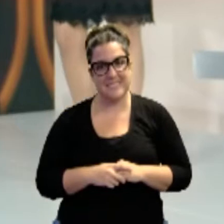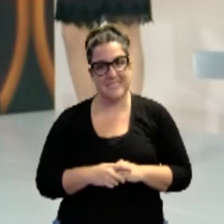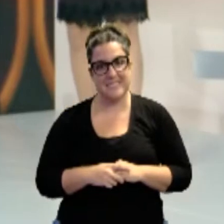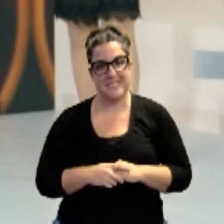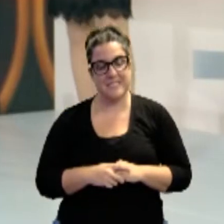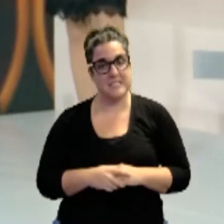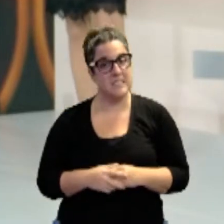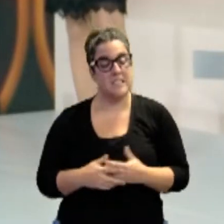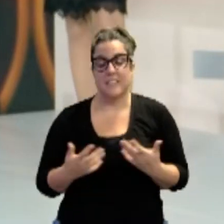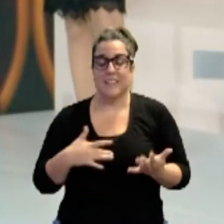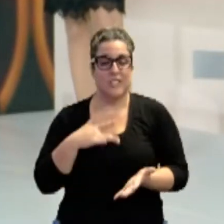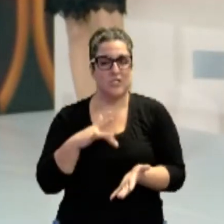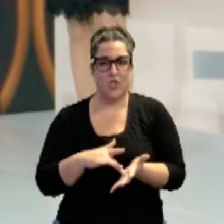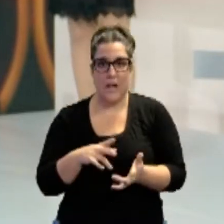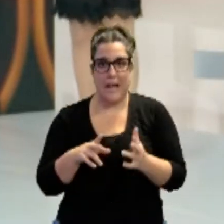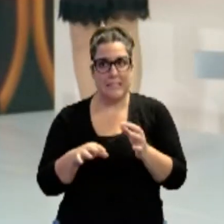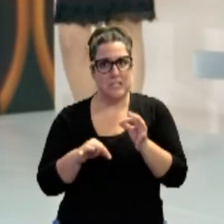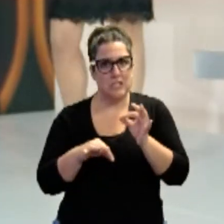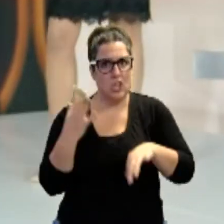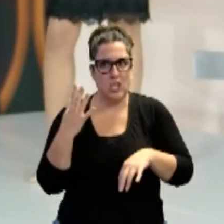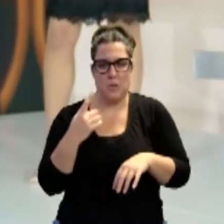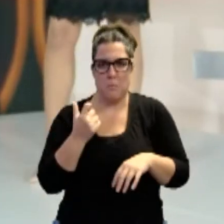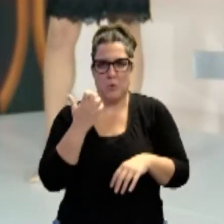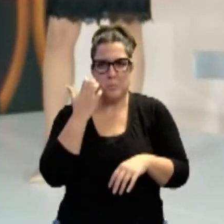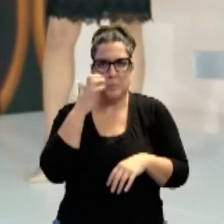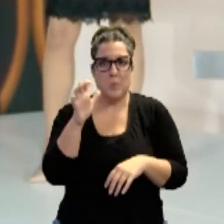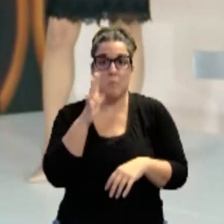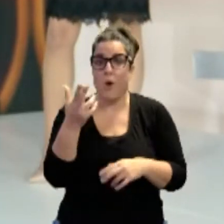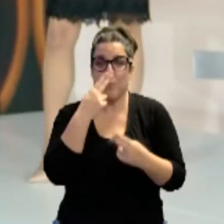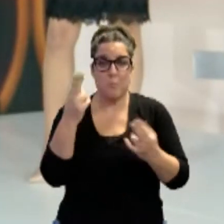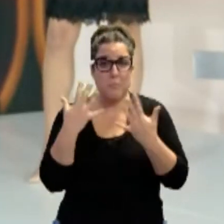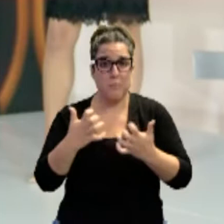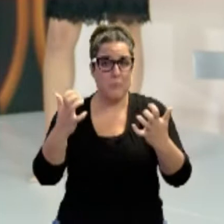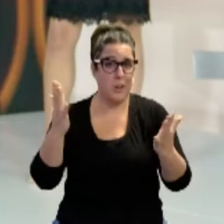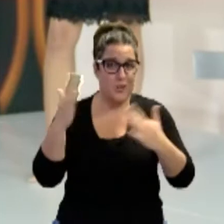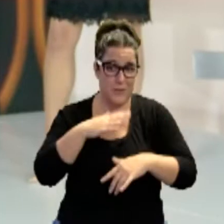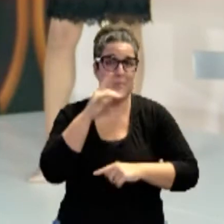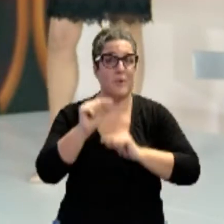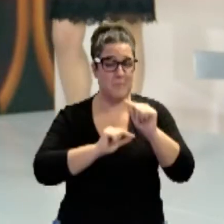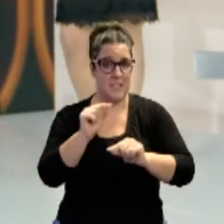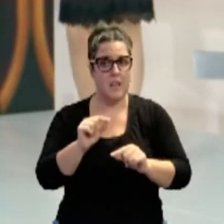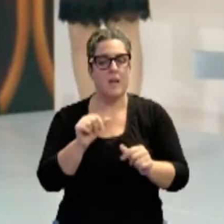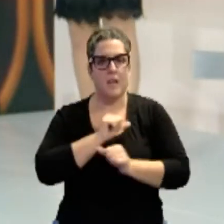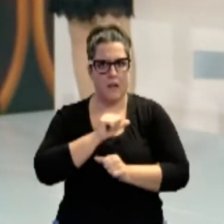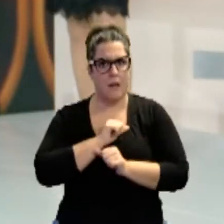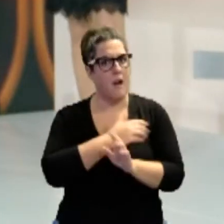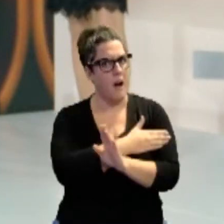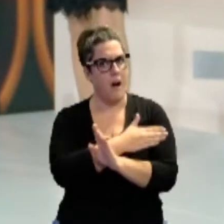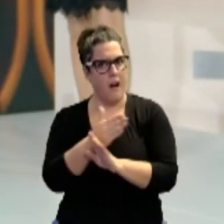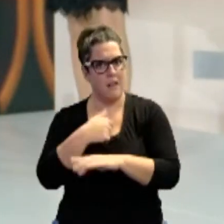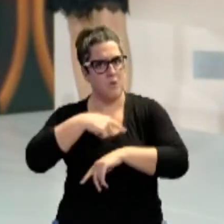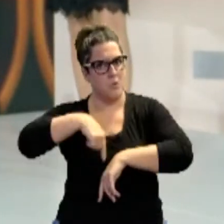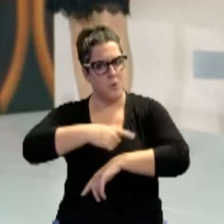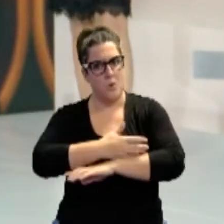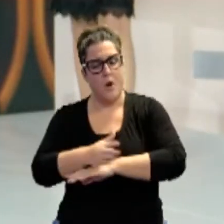Y todo en el sorteo más atípico en años y que se ha celebrado sin público por la pandemia y ha habido que esperar buena parte de la mañana para conocer